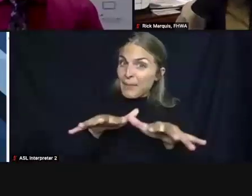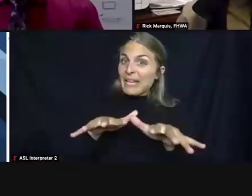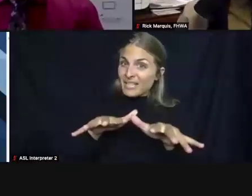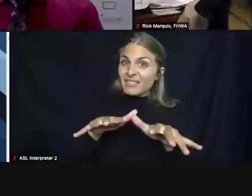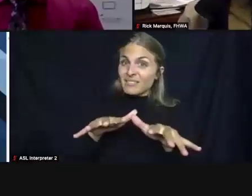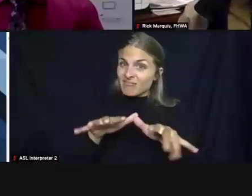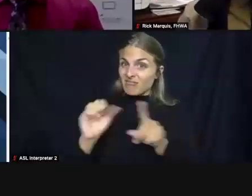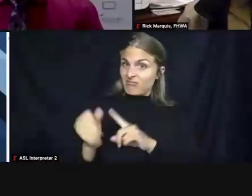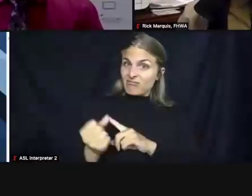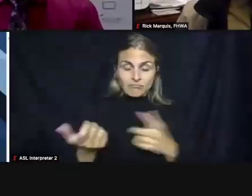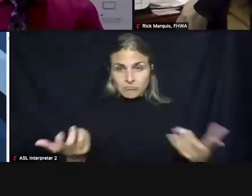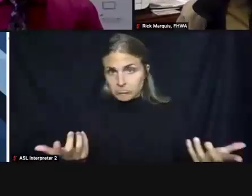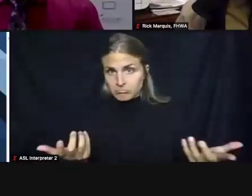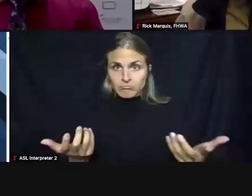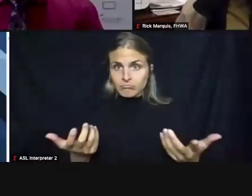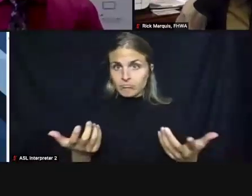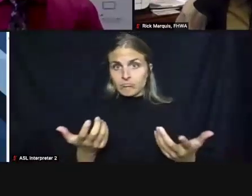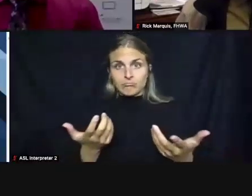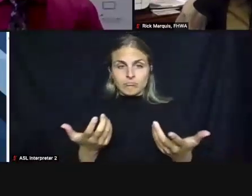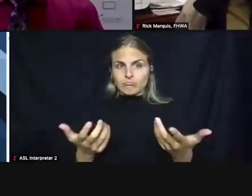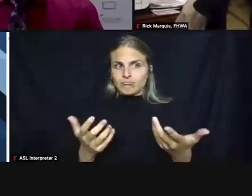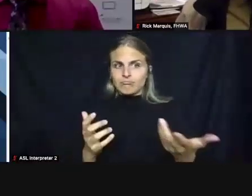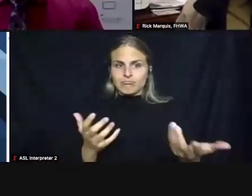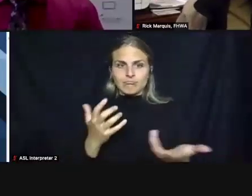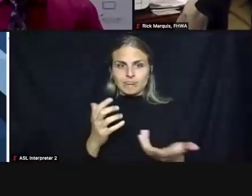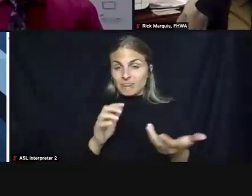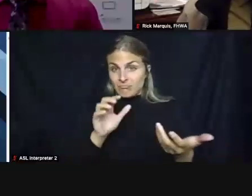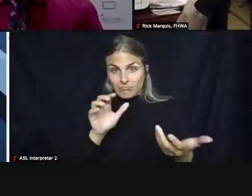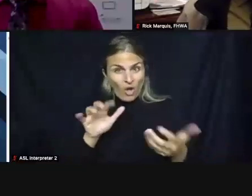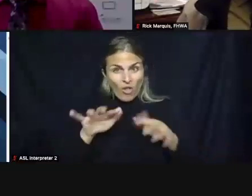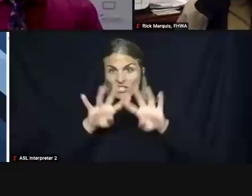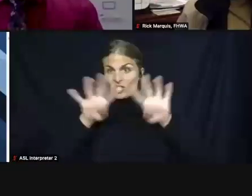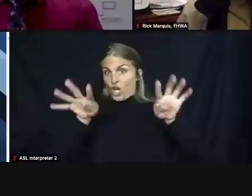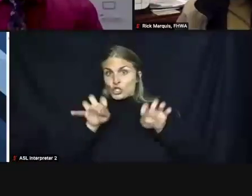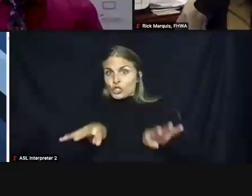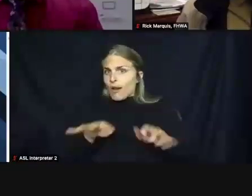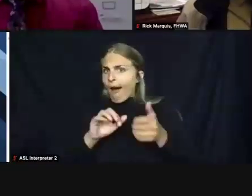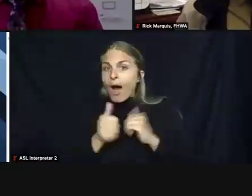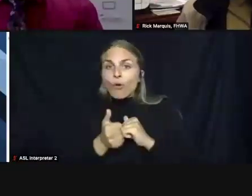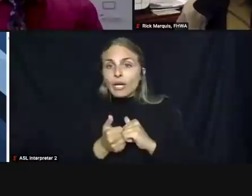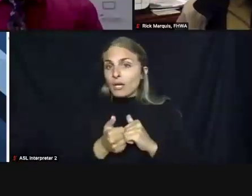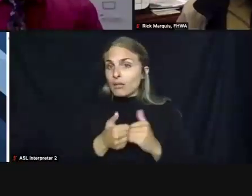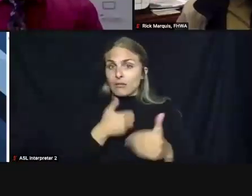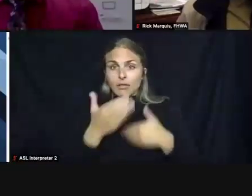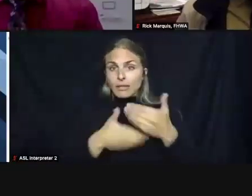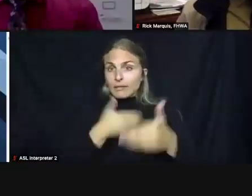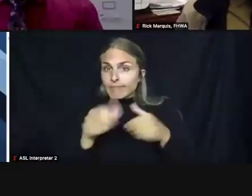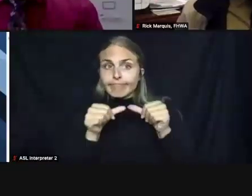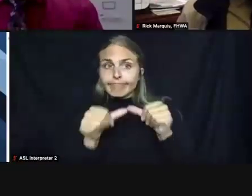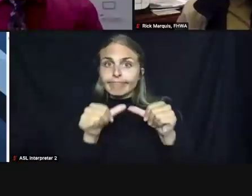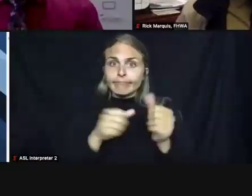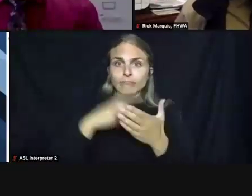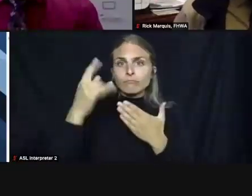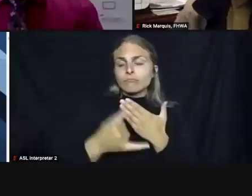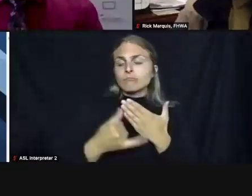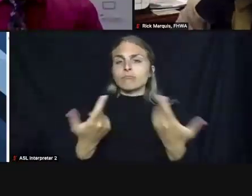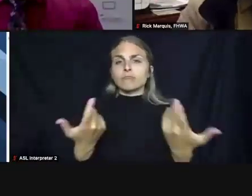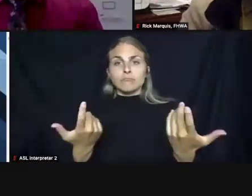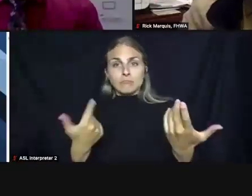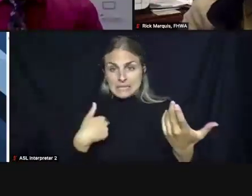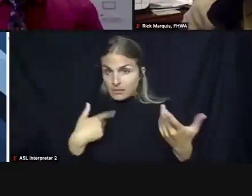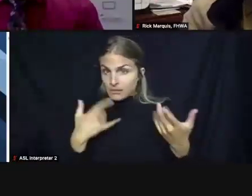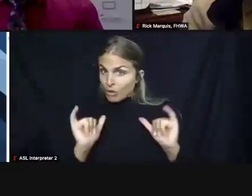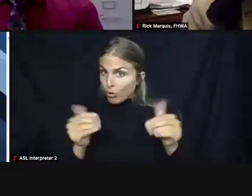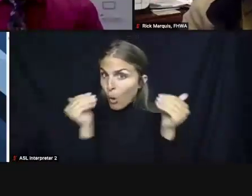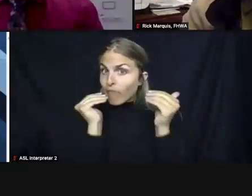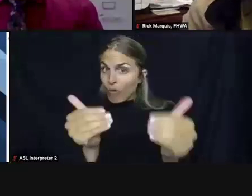en cuanto a la situación actual de la pandemia. Eso debe ser un asunto principal en